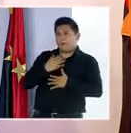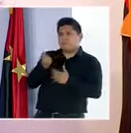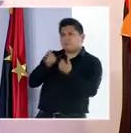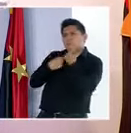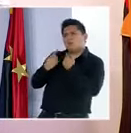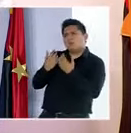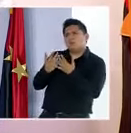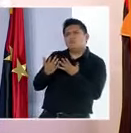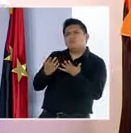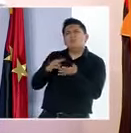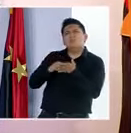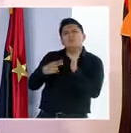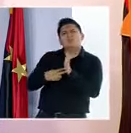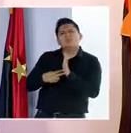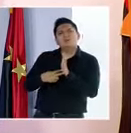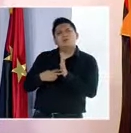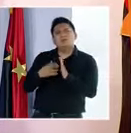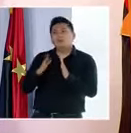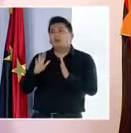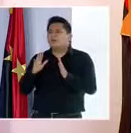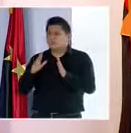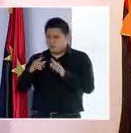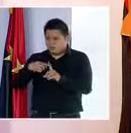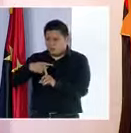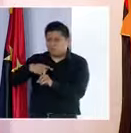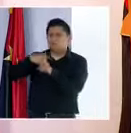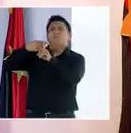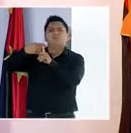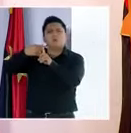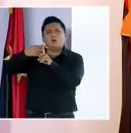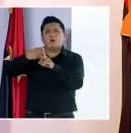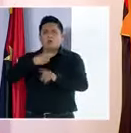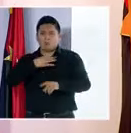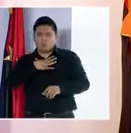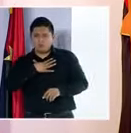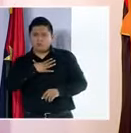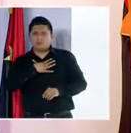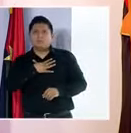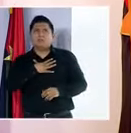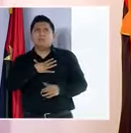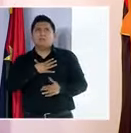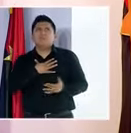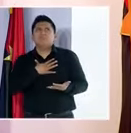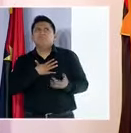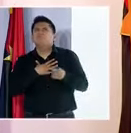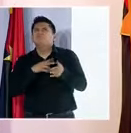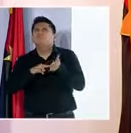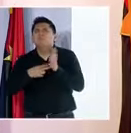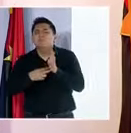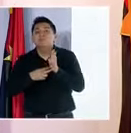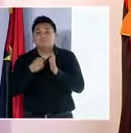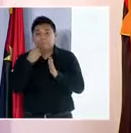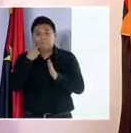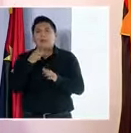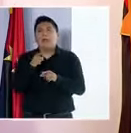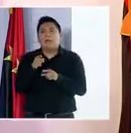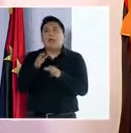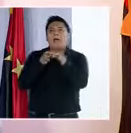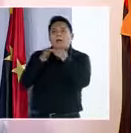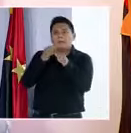significa la expresión más oportunidades, yo me atrevo a señalar que es esa mano amiga que